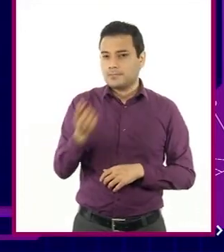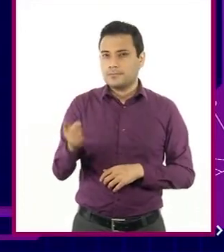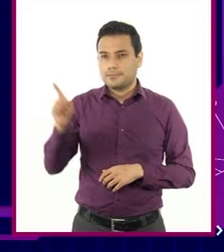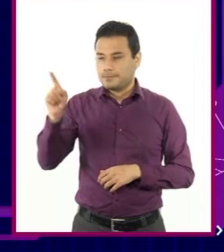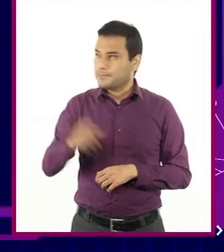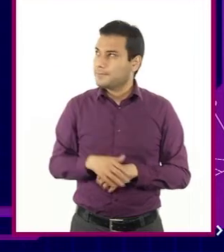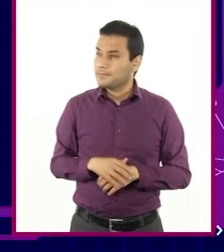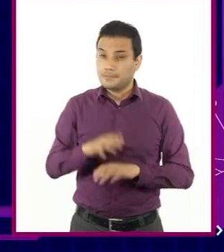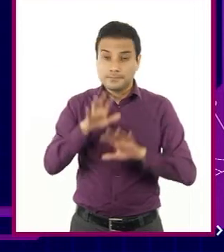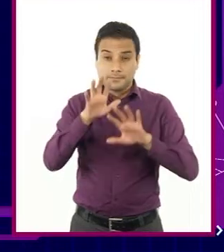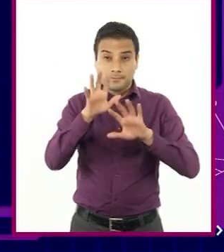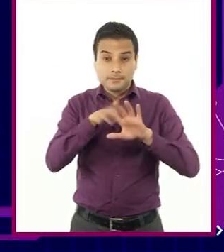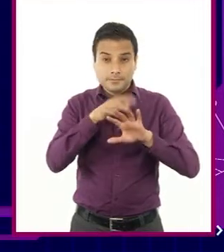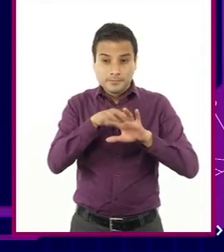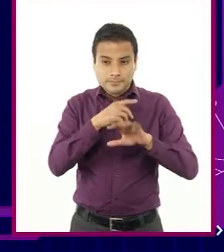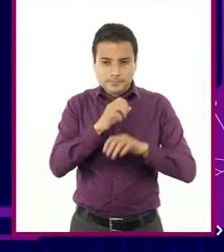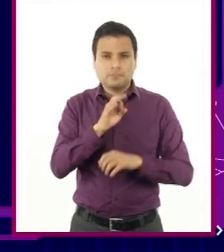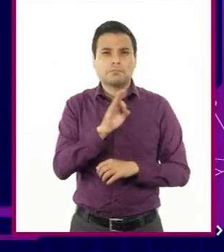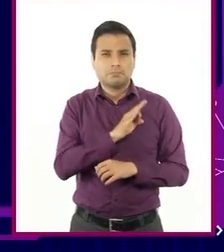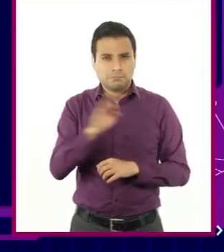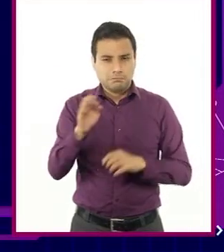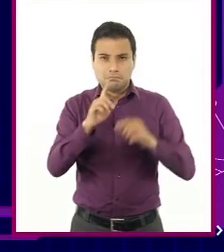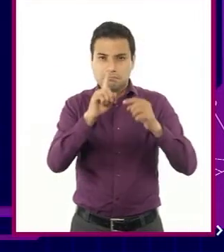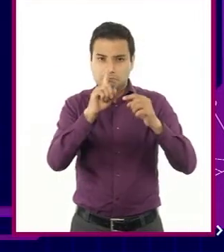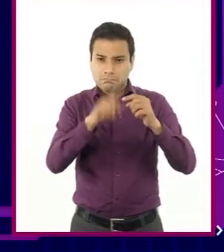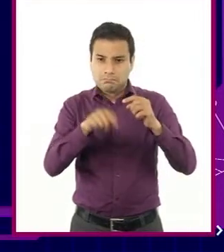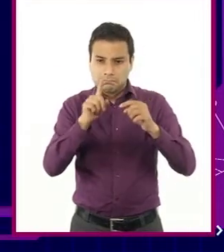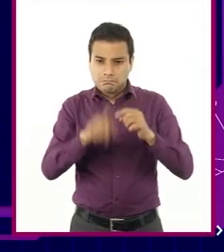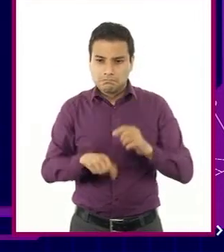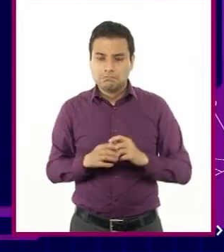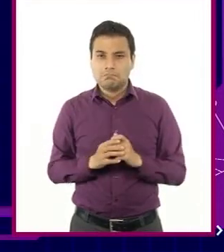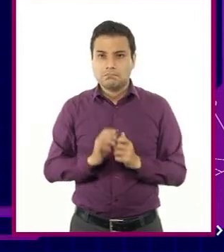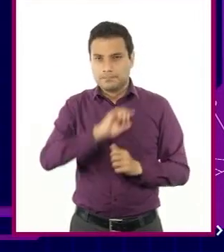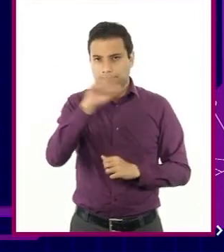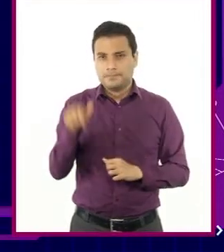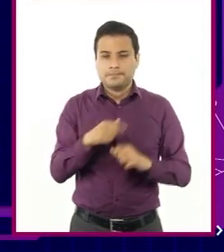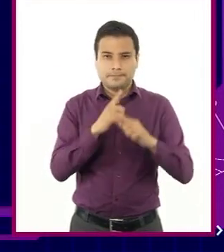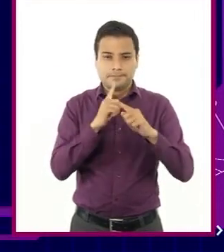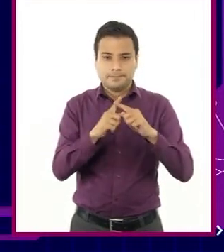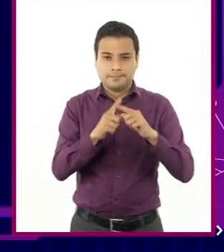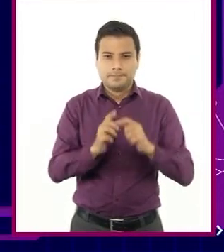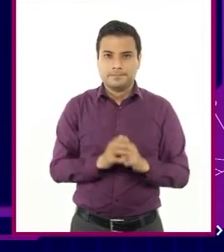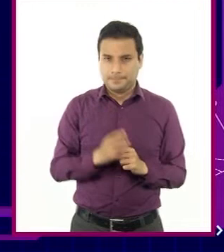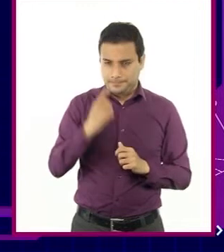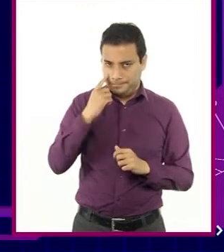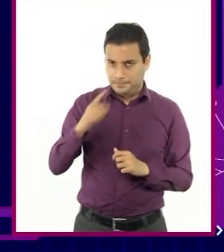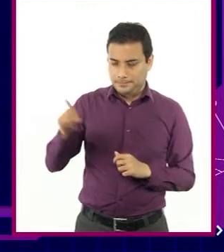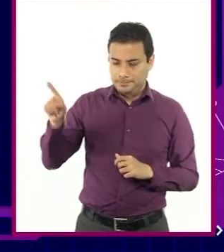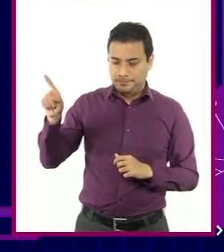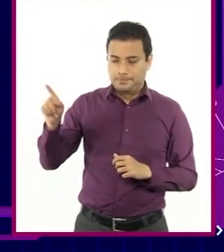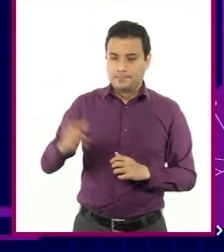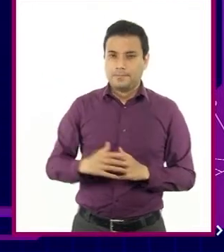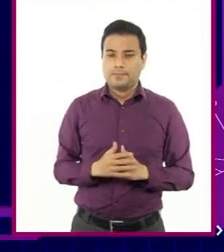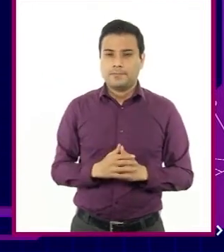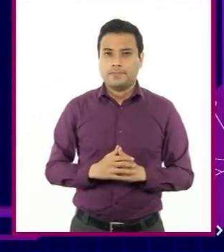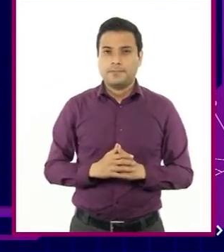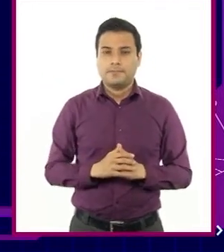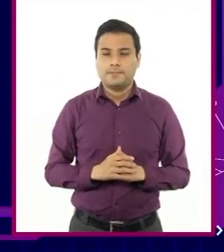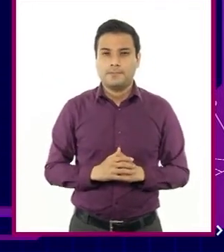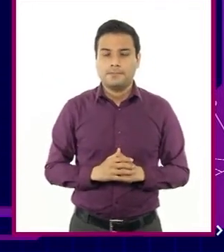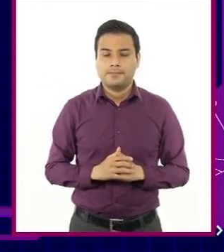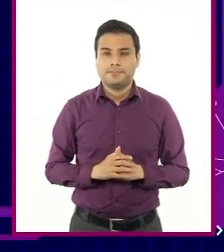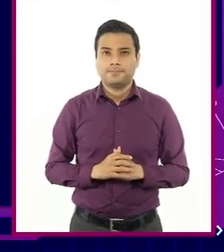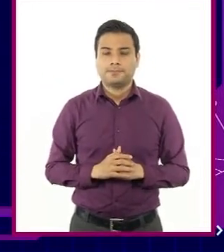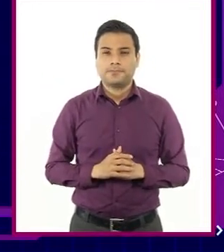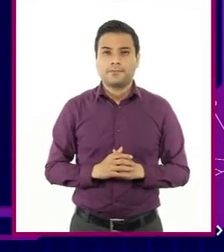en el numerador como en el denominador. Y al multiplicar 33.000 por 0.3048